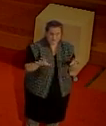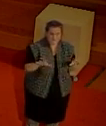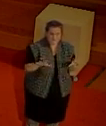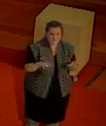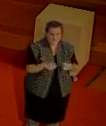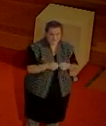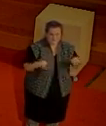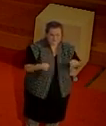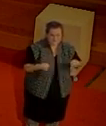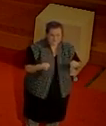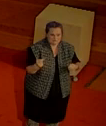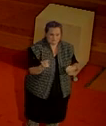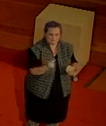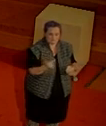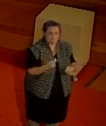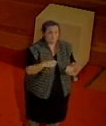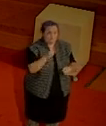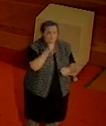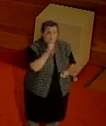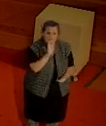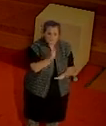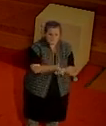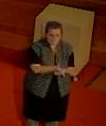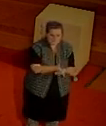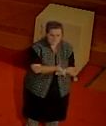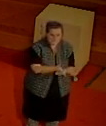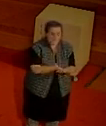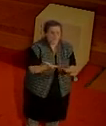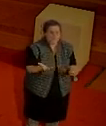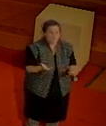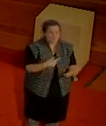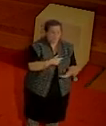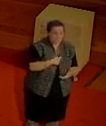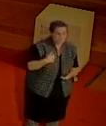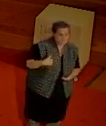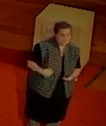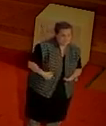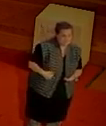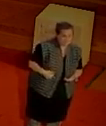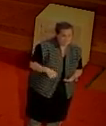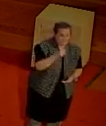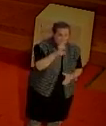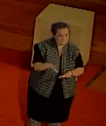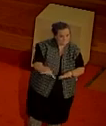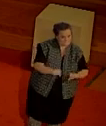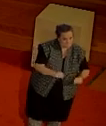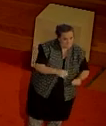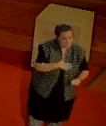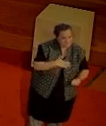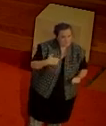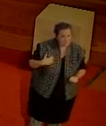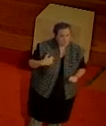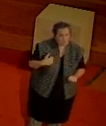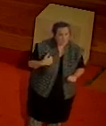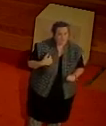Taiwán obviamente en el medio por lo tanto la idea de China va por Taiwán y en cualquier momento parece que una